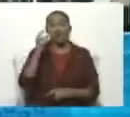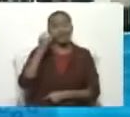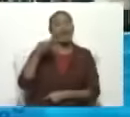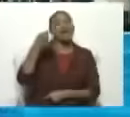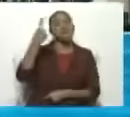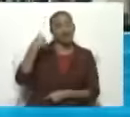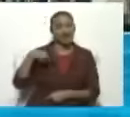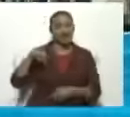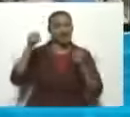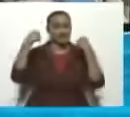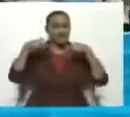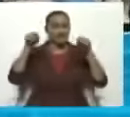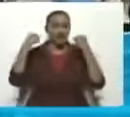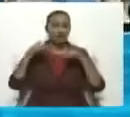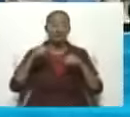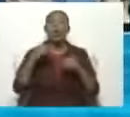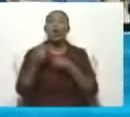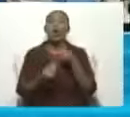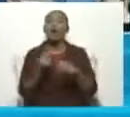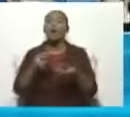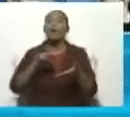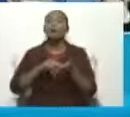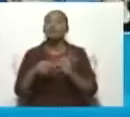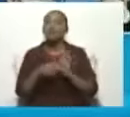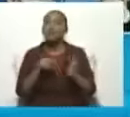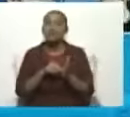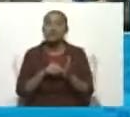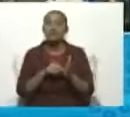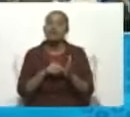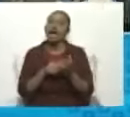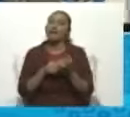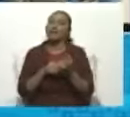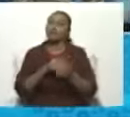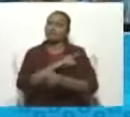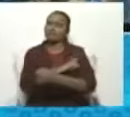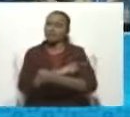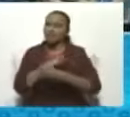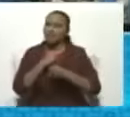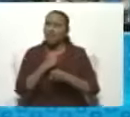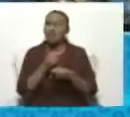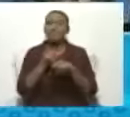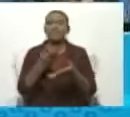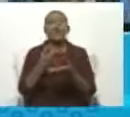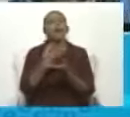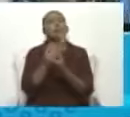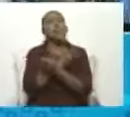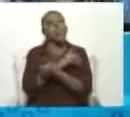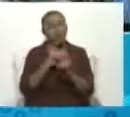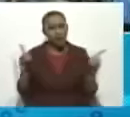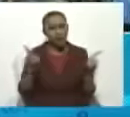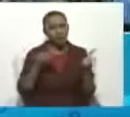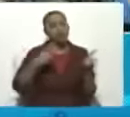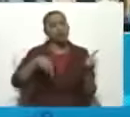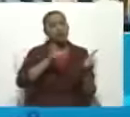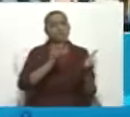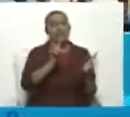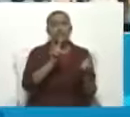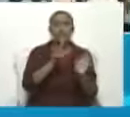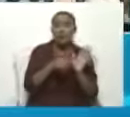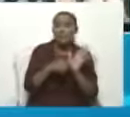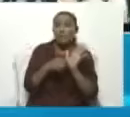lo que significa el fortalecimiento de nuestra democracia. Mandarle señales al mundo que hoy más que